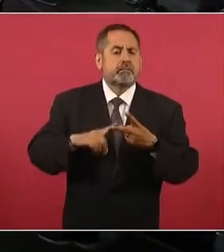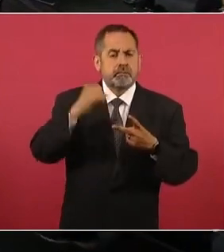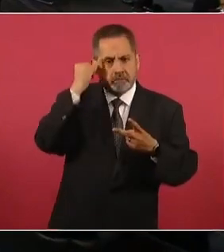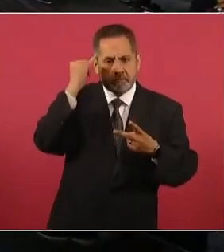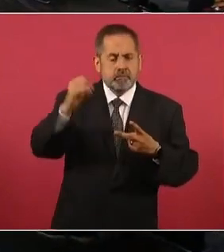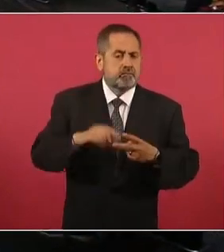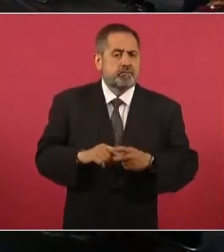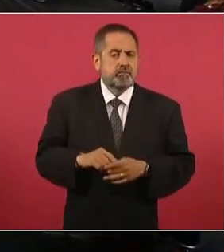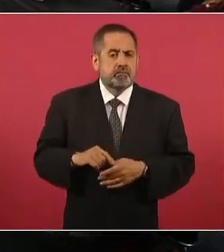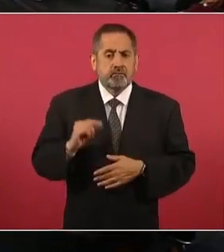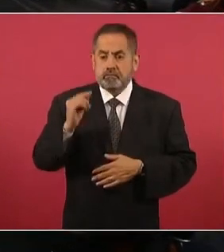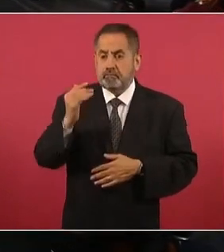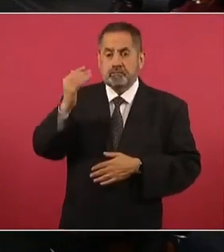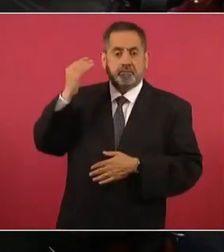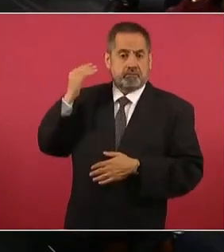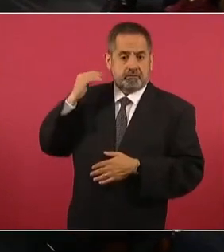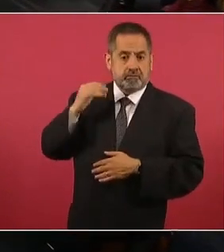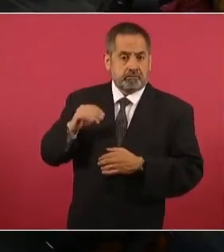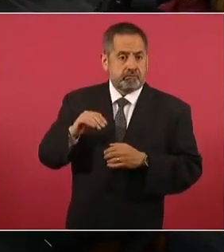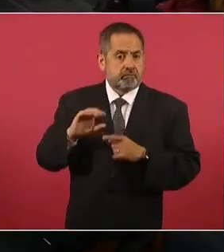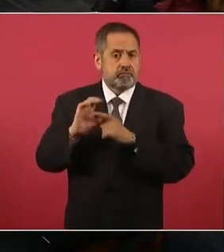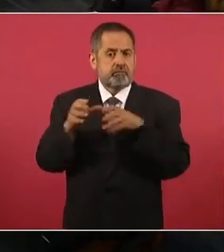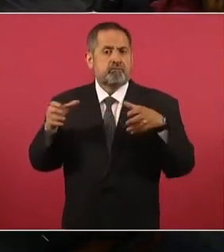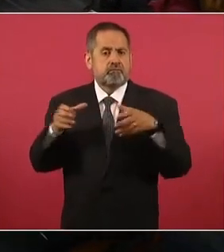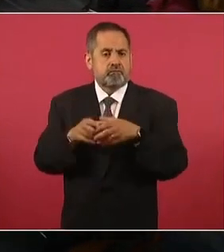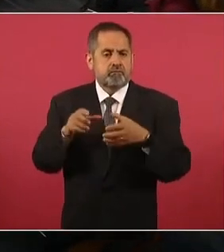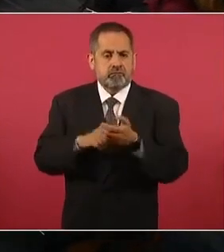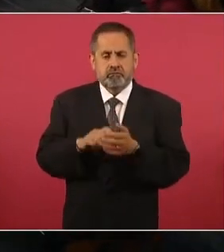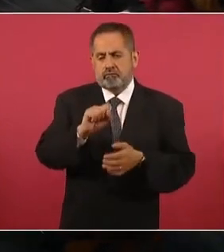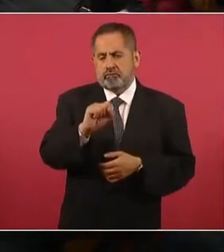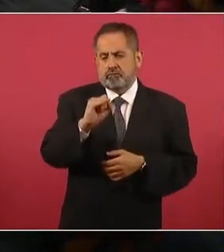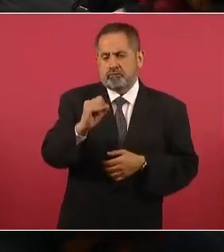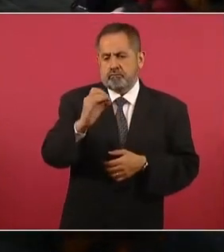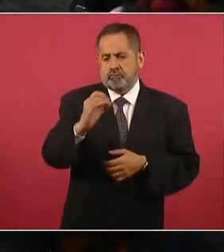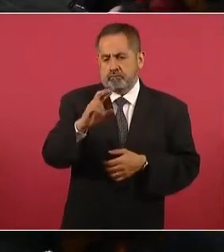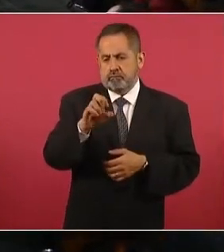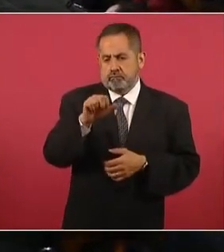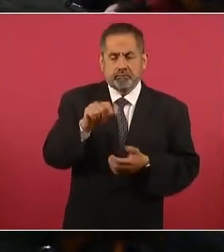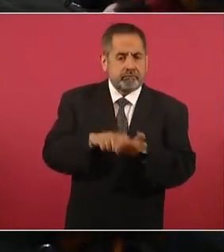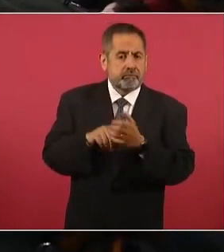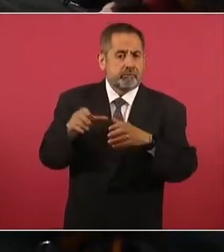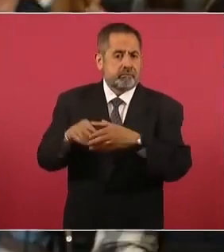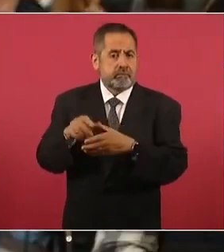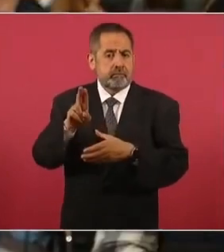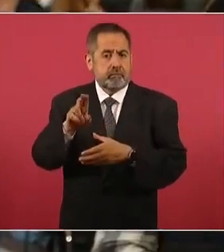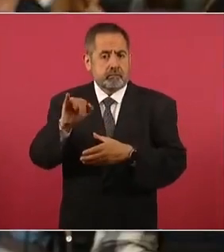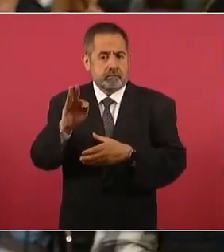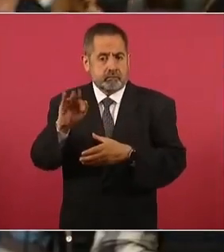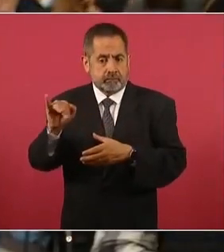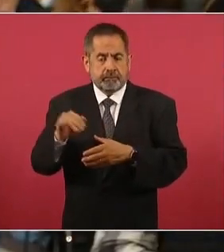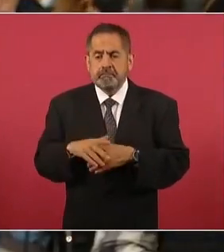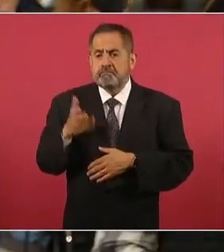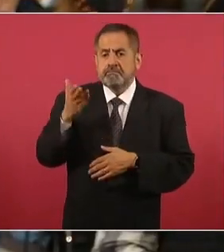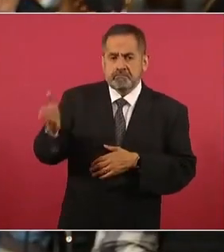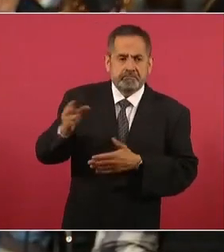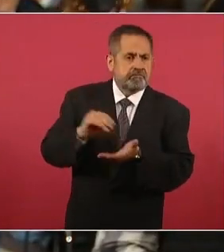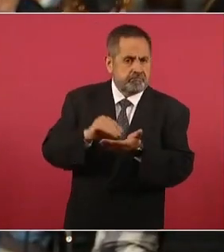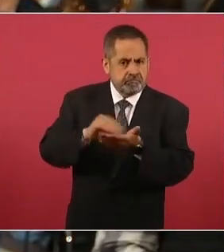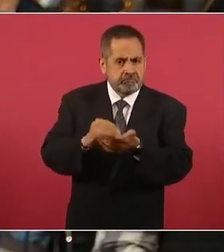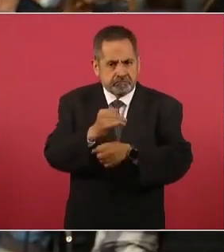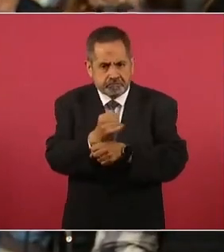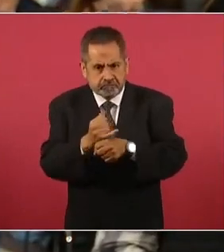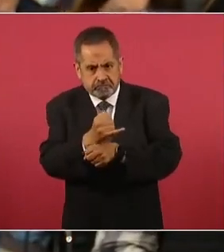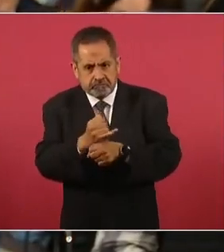la última reunión que tuvieron los comisionados ahorradores de FICREA en la Unidad de Inteligencia Financiera. Pidieron que sigan las investigaciones de